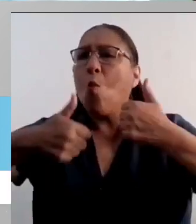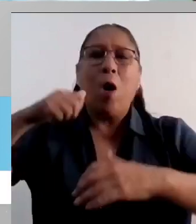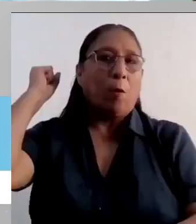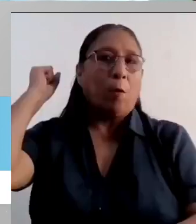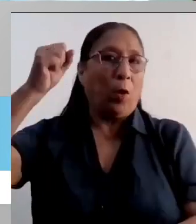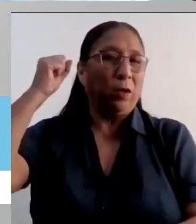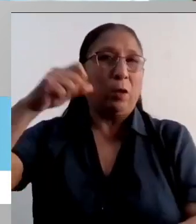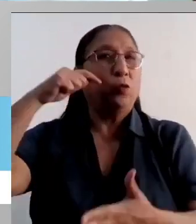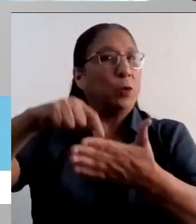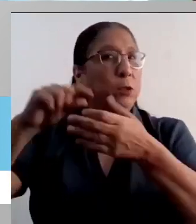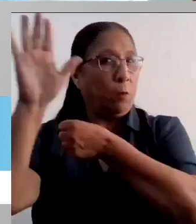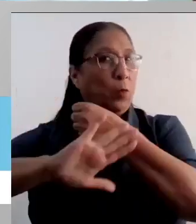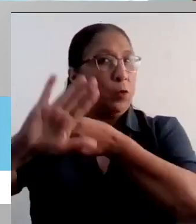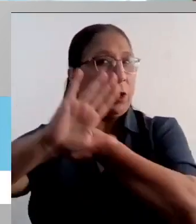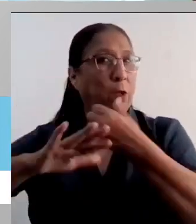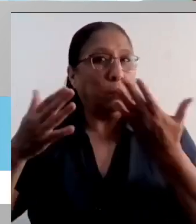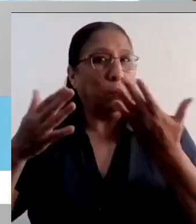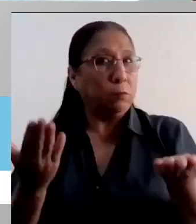salvaguardando?